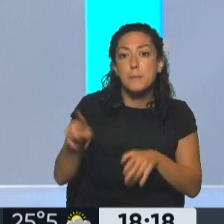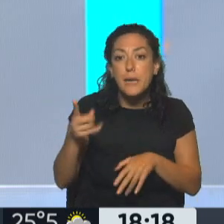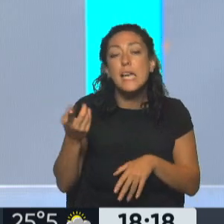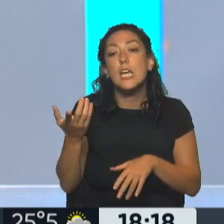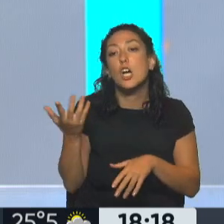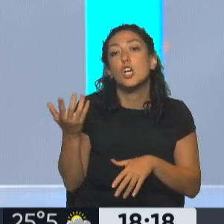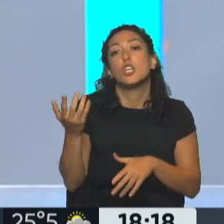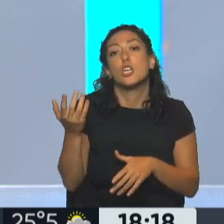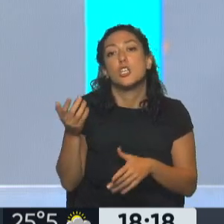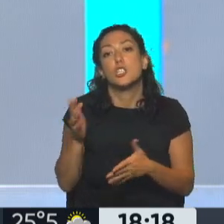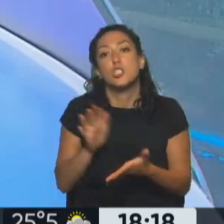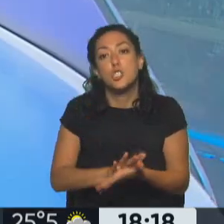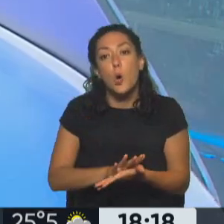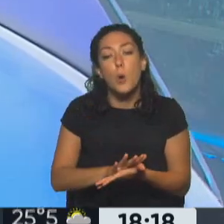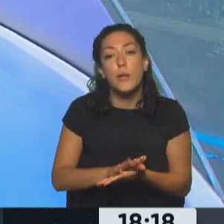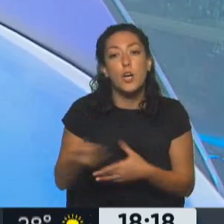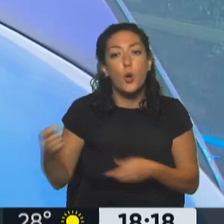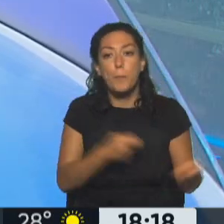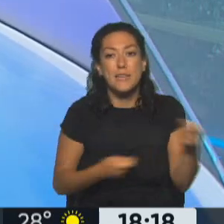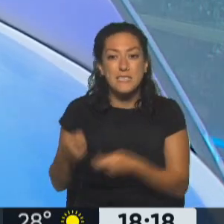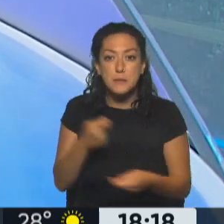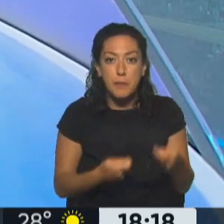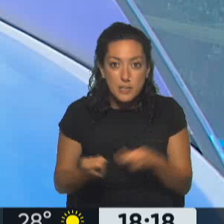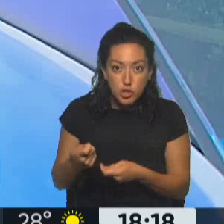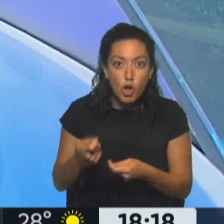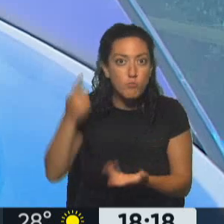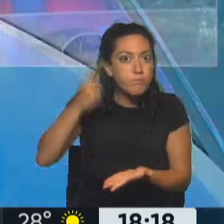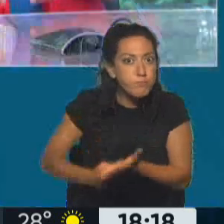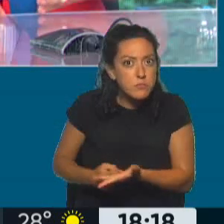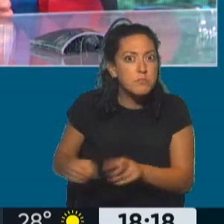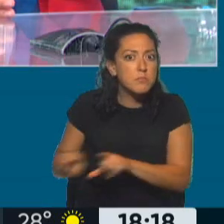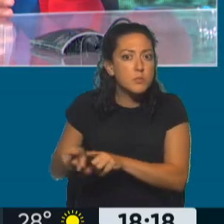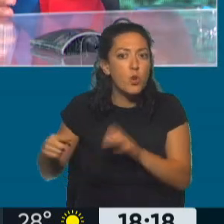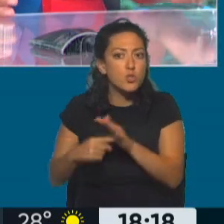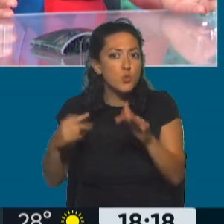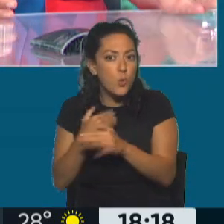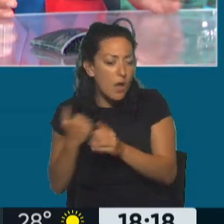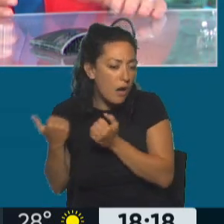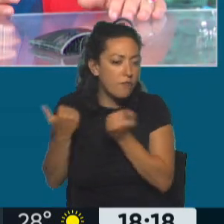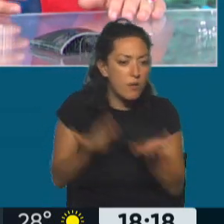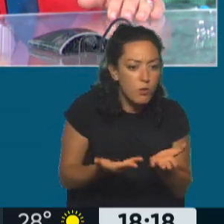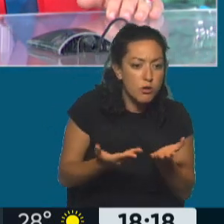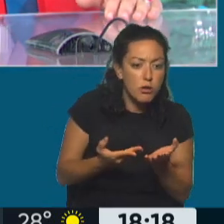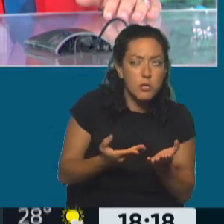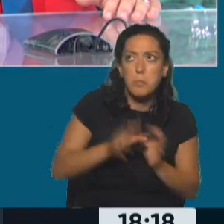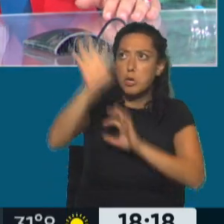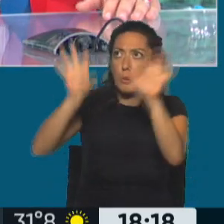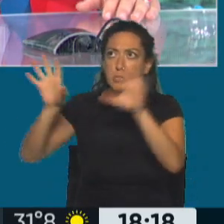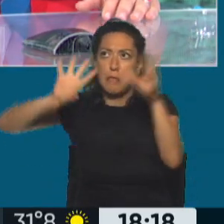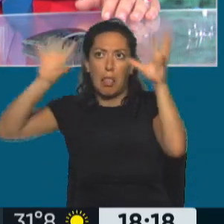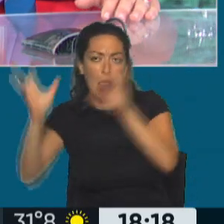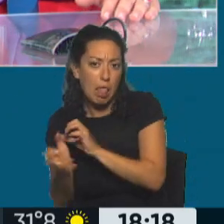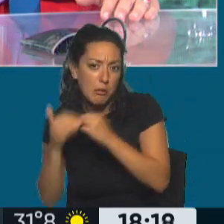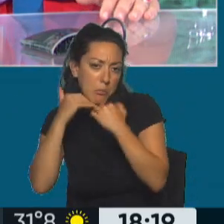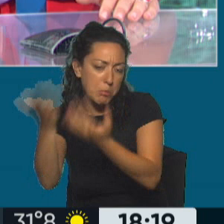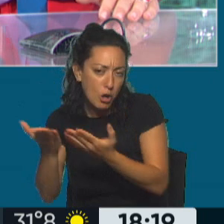también de el fallo de coparticipación, que es un fallo que benefició a la Ciudad de Buenos Aires en detrimento de las provincias, a raíz del